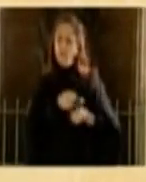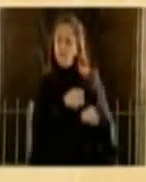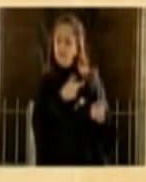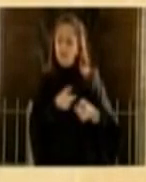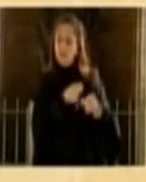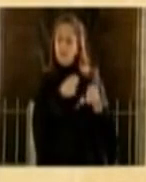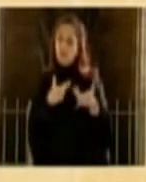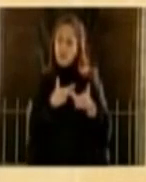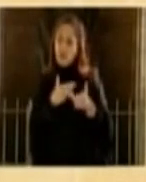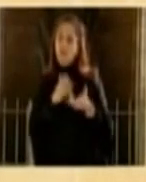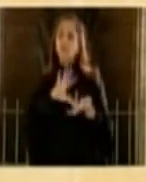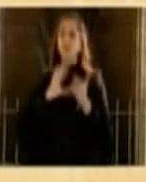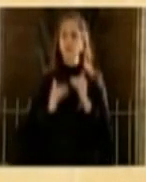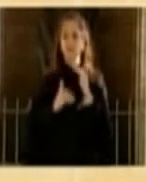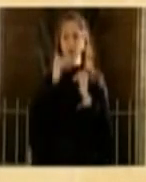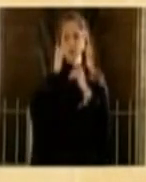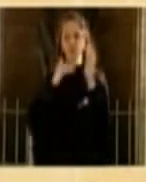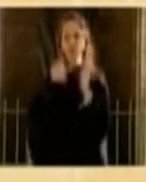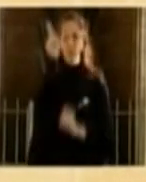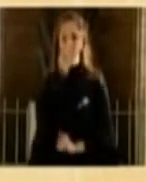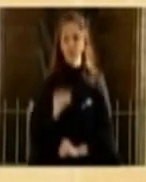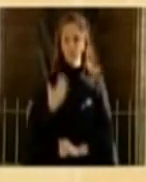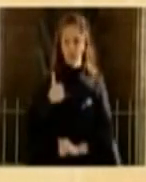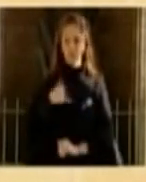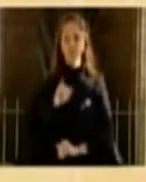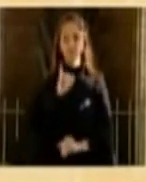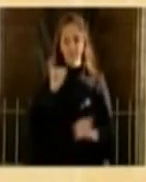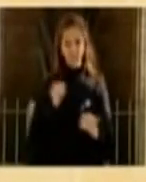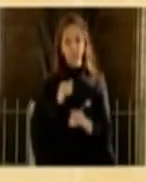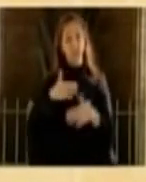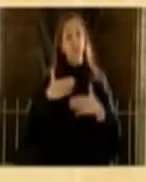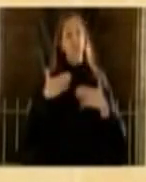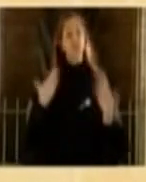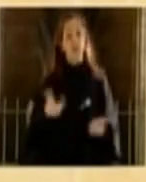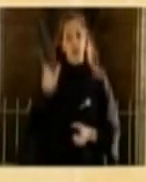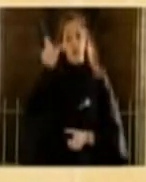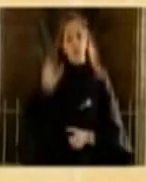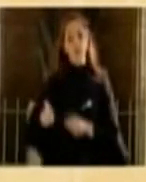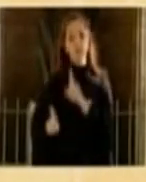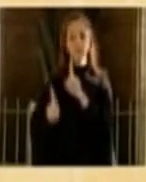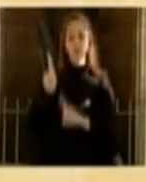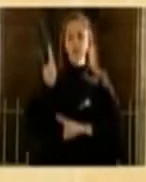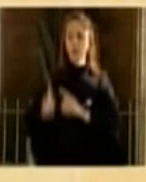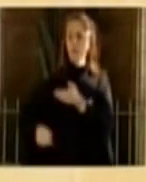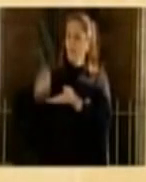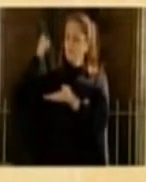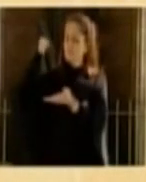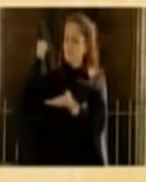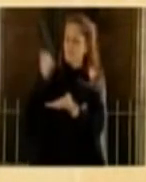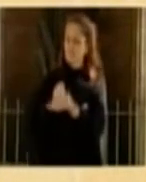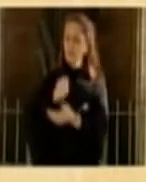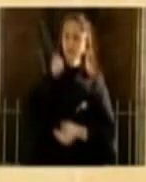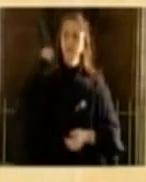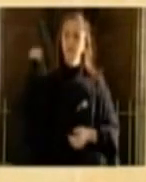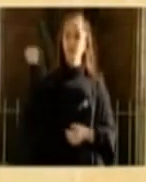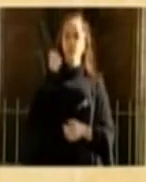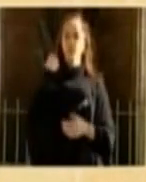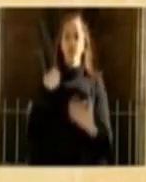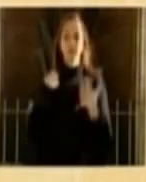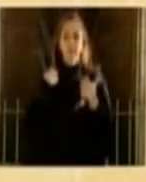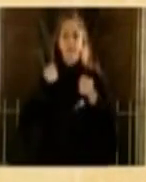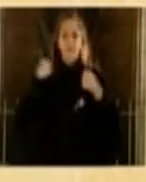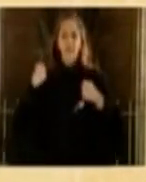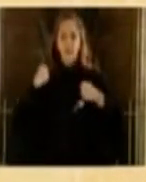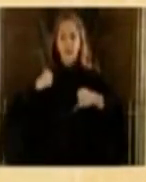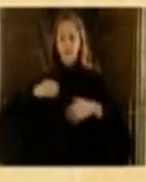también construimos la patria. Pero hay quienes dejan una marca tan fuerte, tan definitiva, que